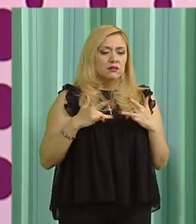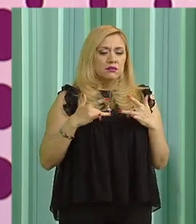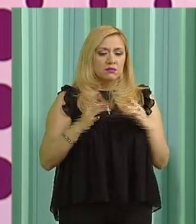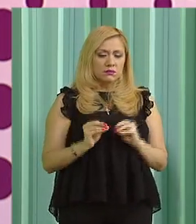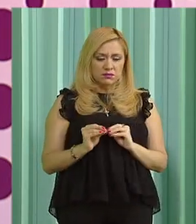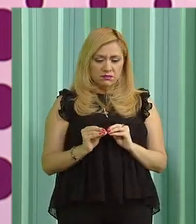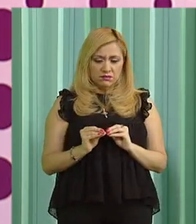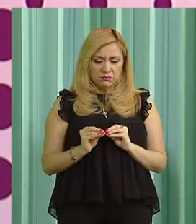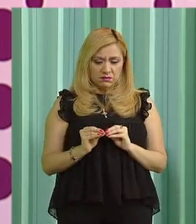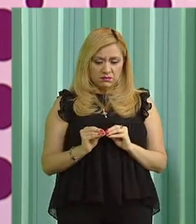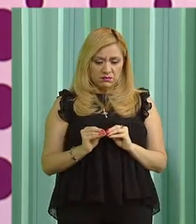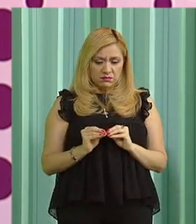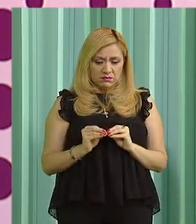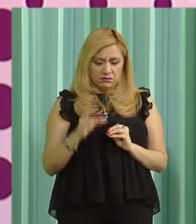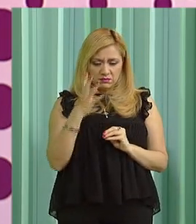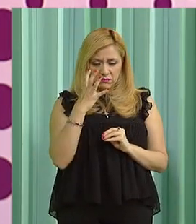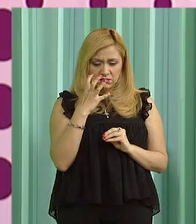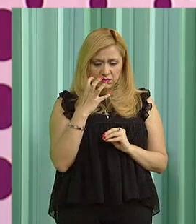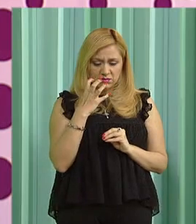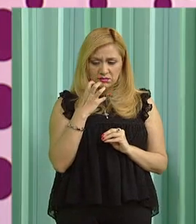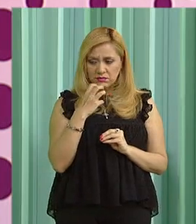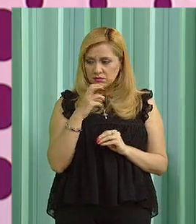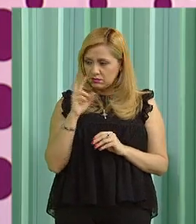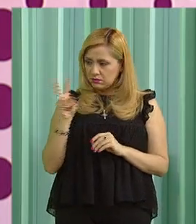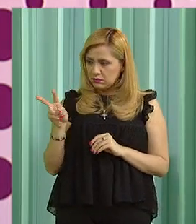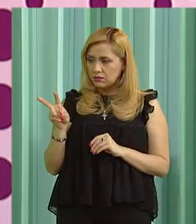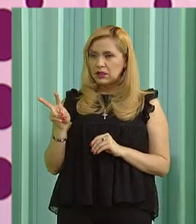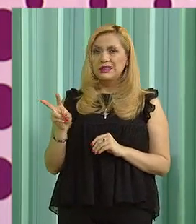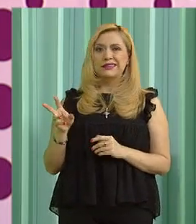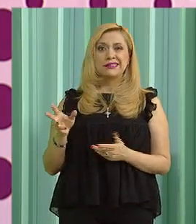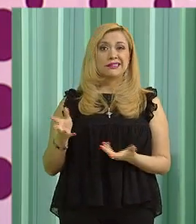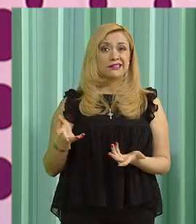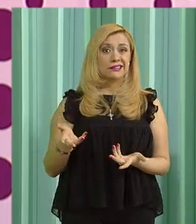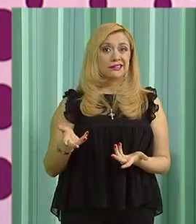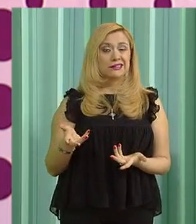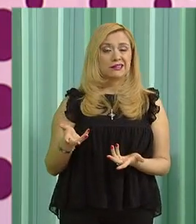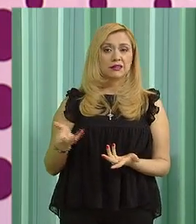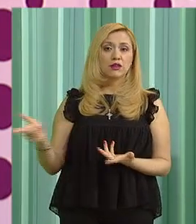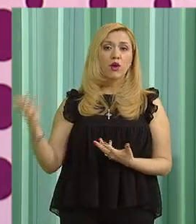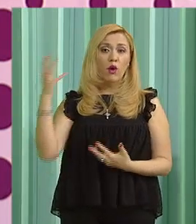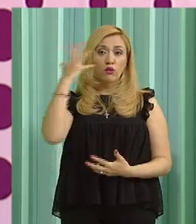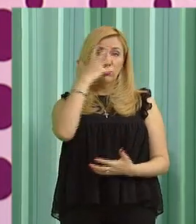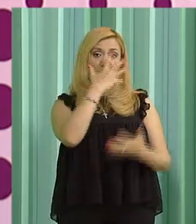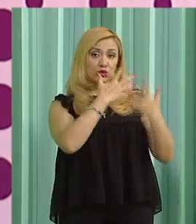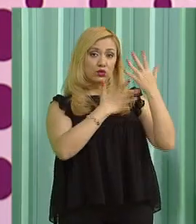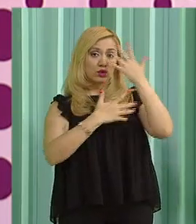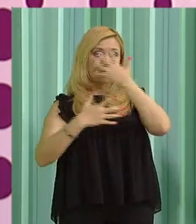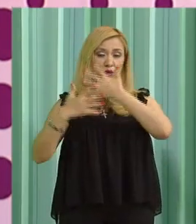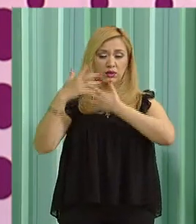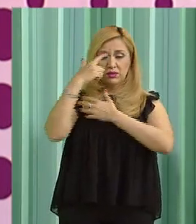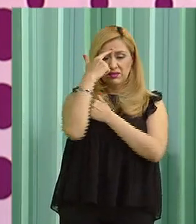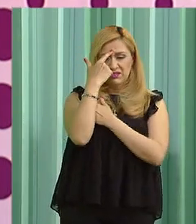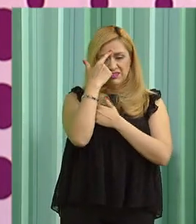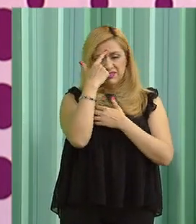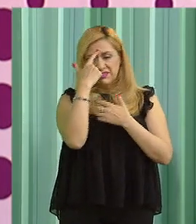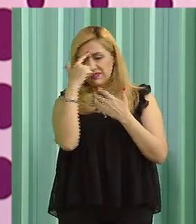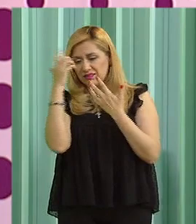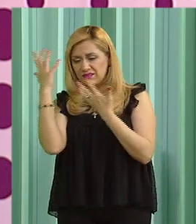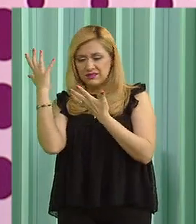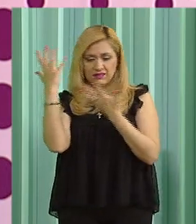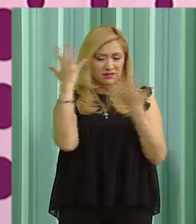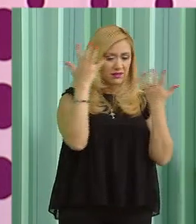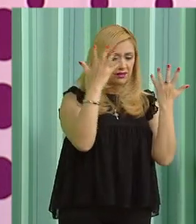Entonces, es esto, hay despersonalización, hay una confusión entre